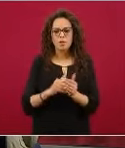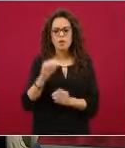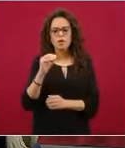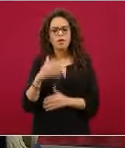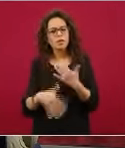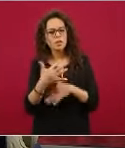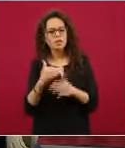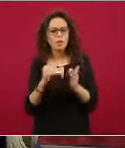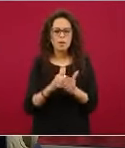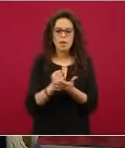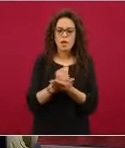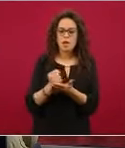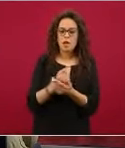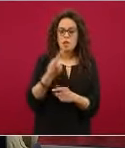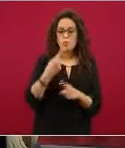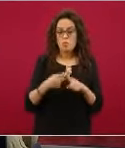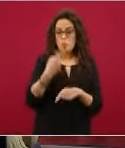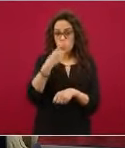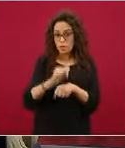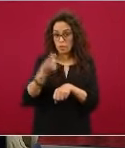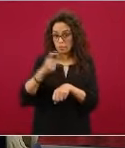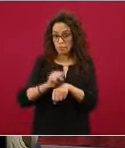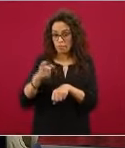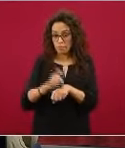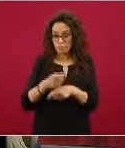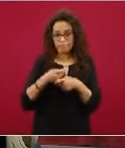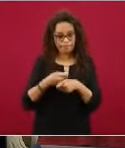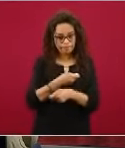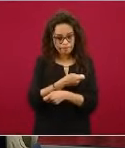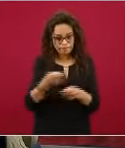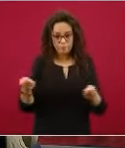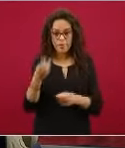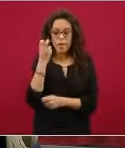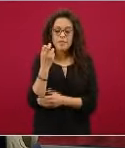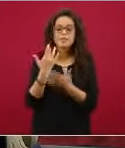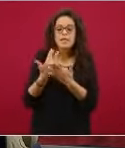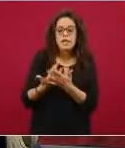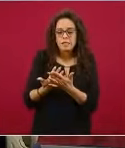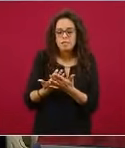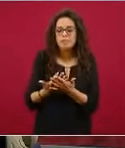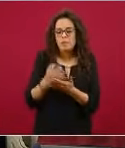créditos cada semana. Entonces, estaríamos esperando que